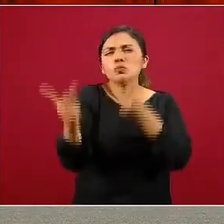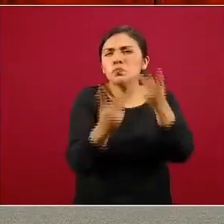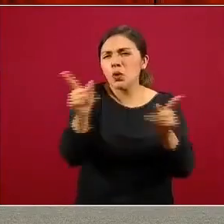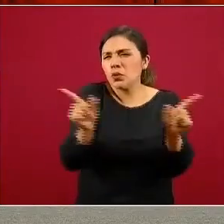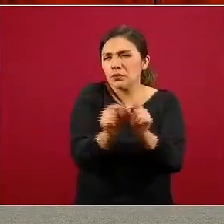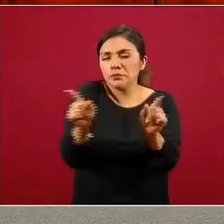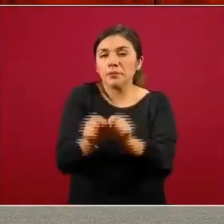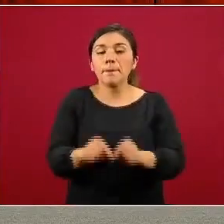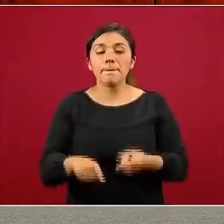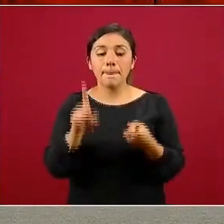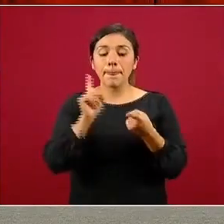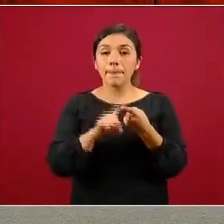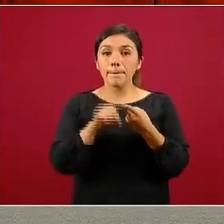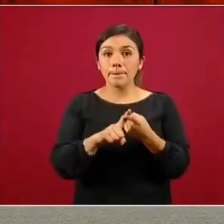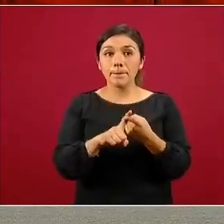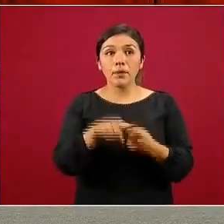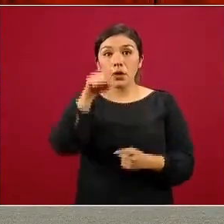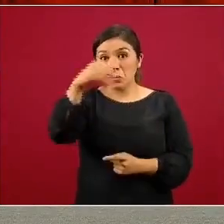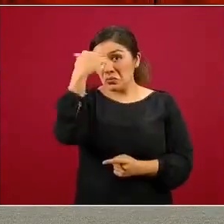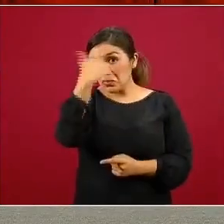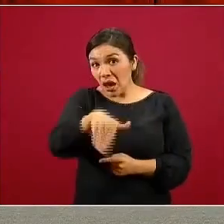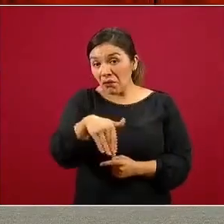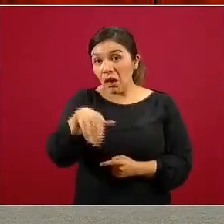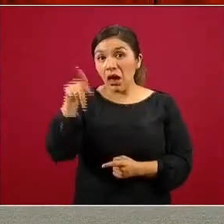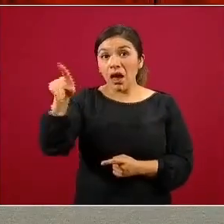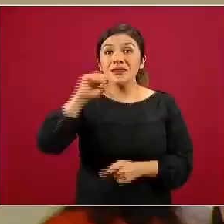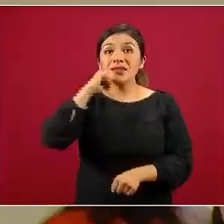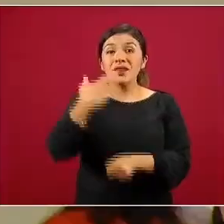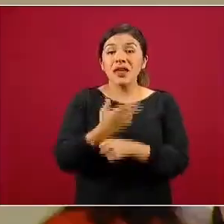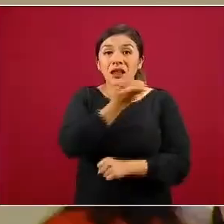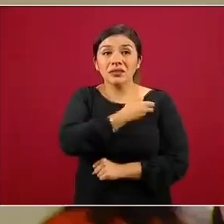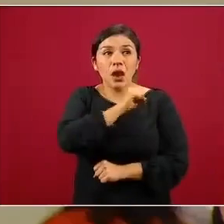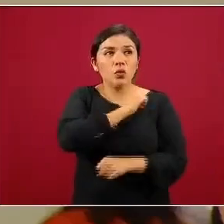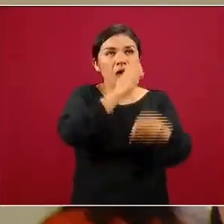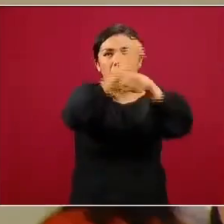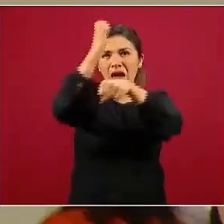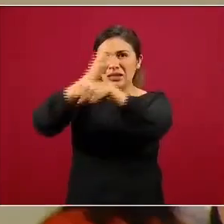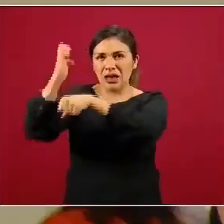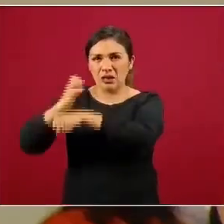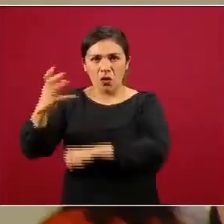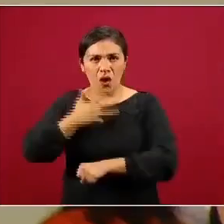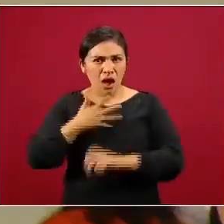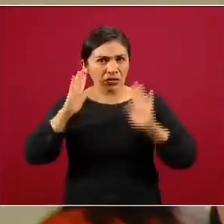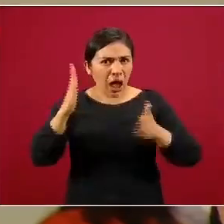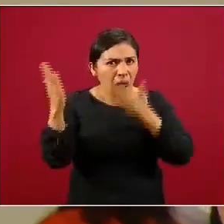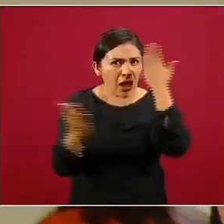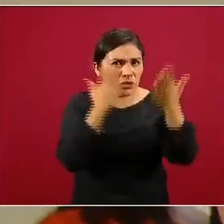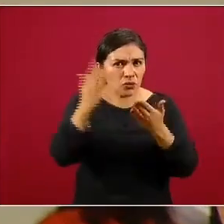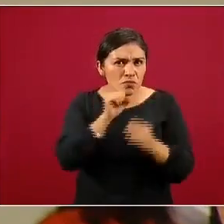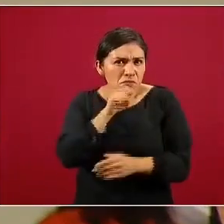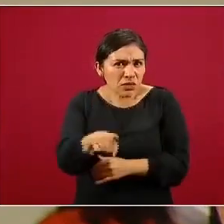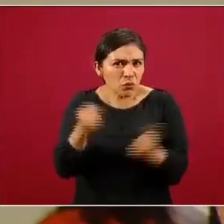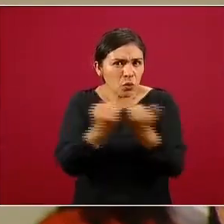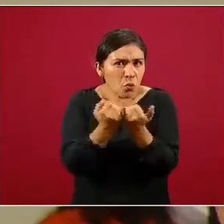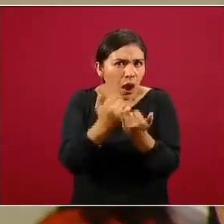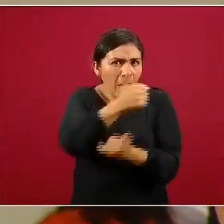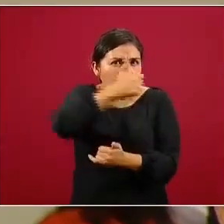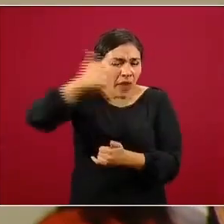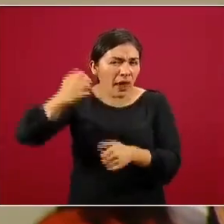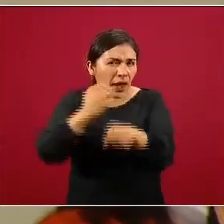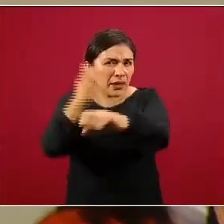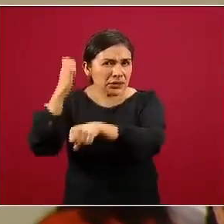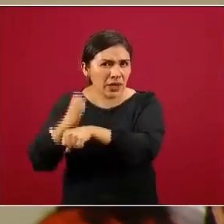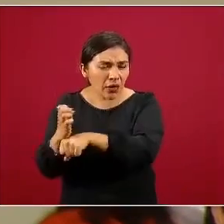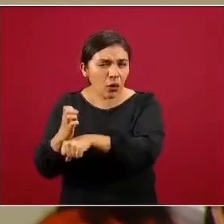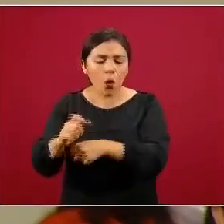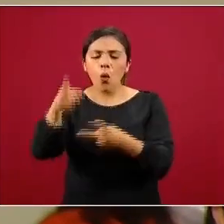muy sencillas. La primera, ¿usted sabe si la Secretaría de Salud de los demás estados tiene un estudio al respecto en cada uno de sus